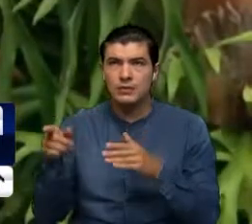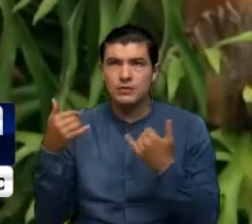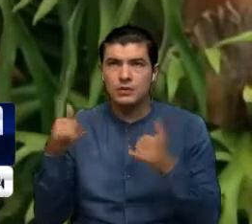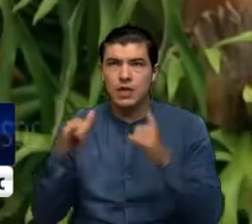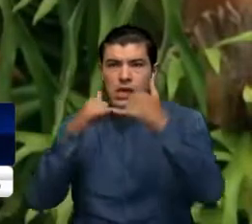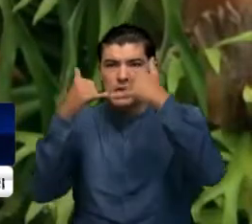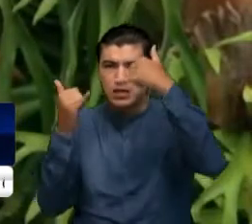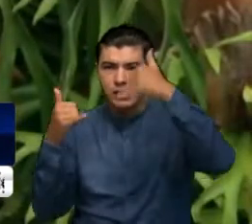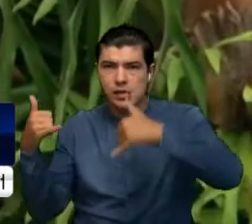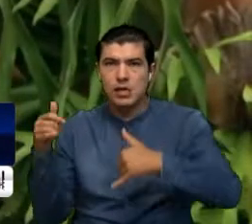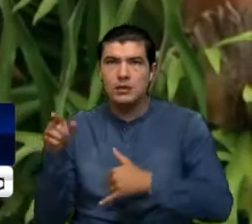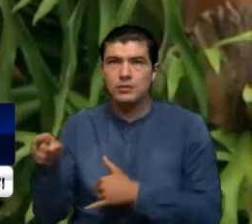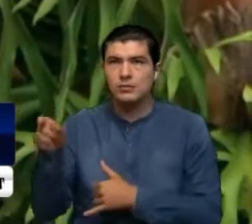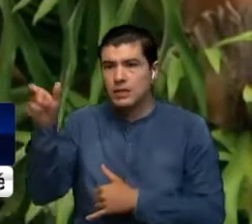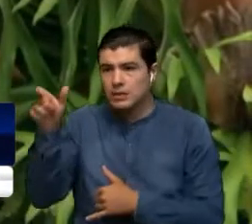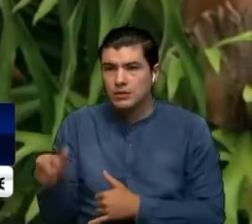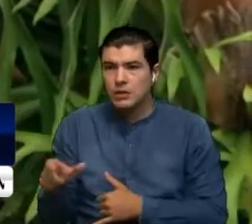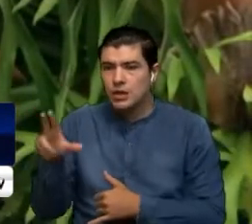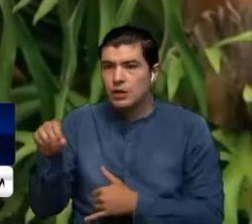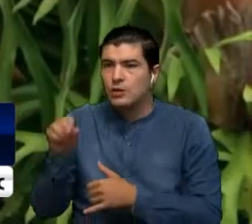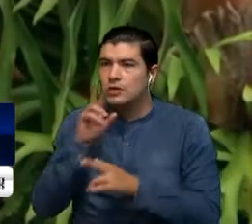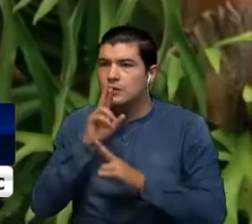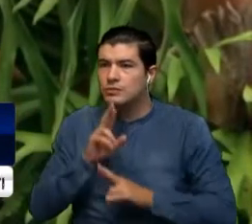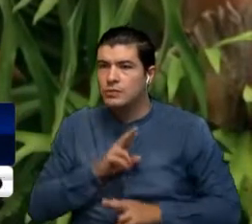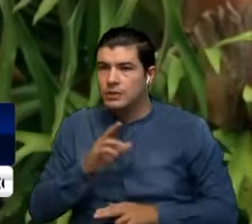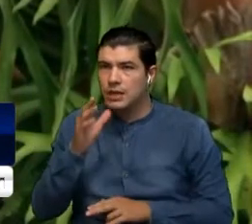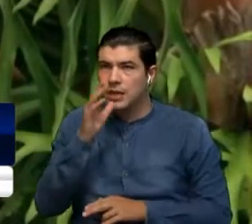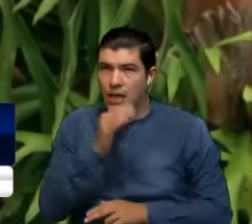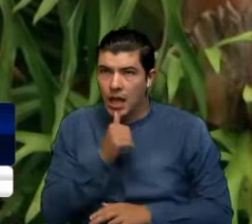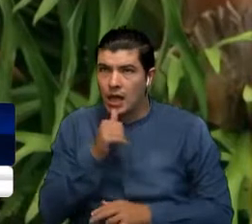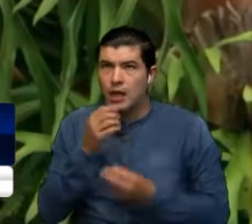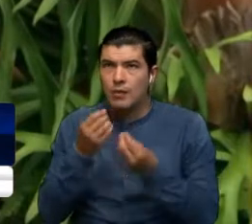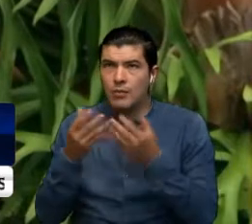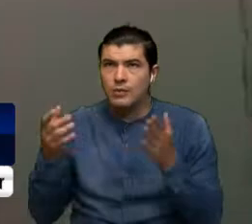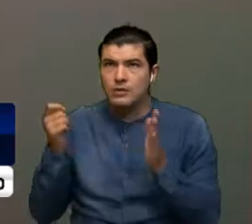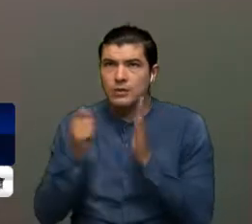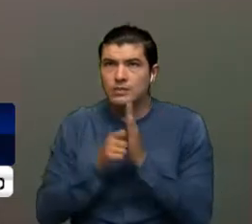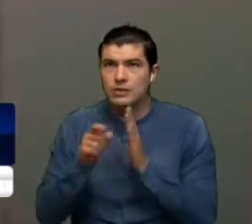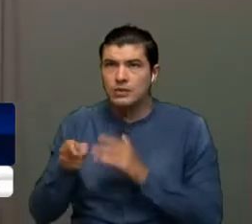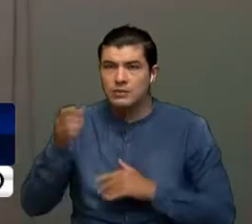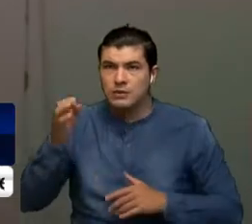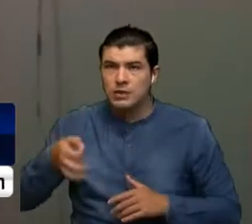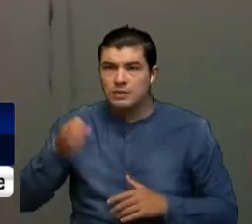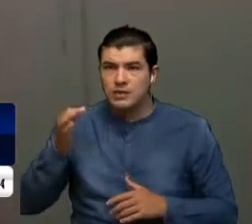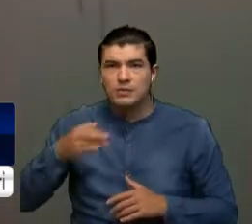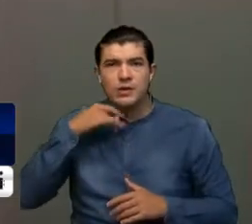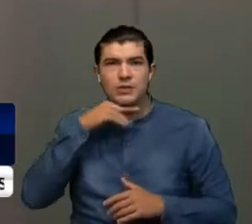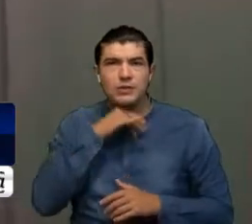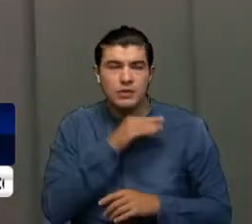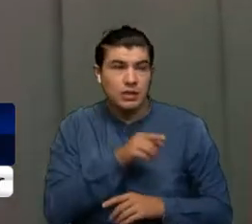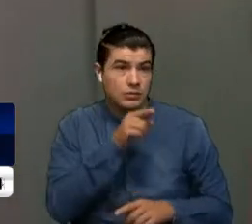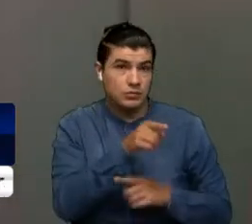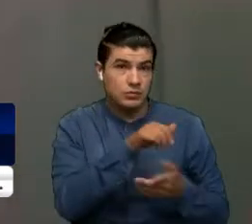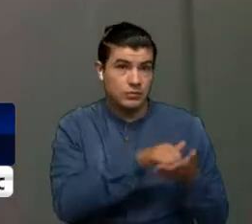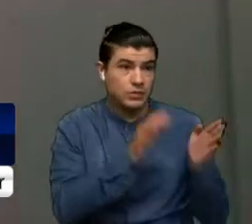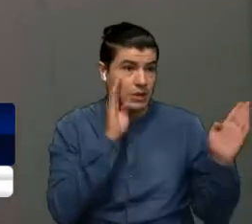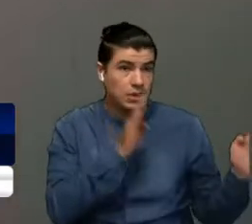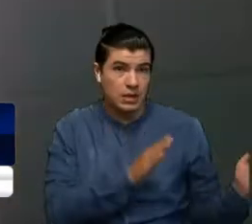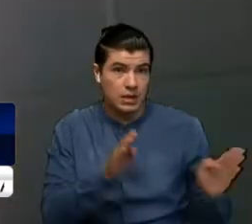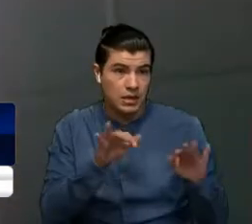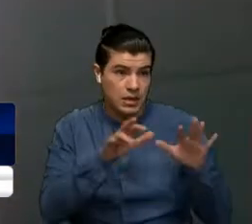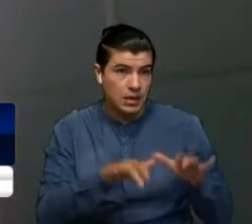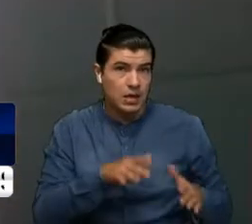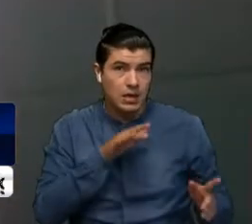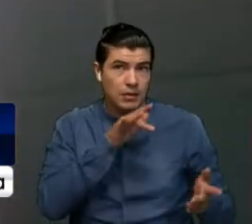él no contesta nada y muchas veces traté de ser grosero la secretaría de planeación ha visitado el predio